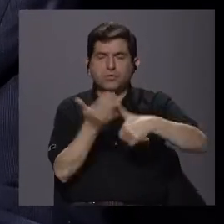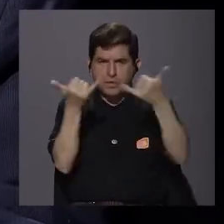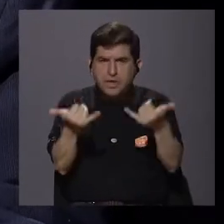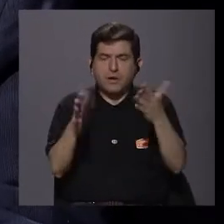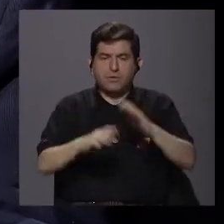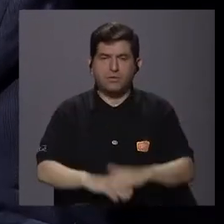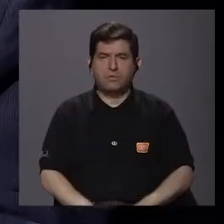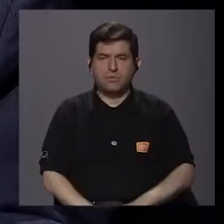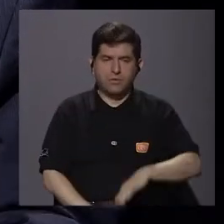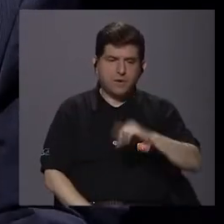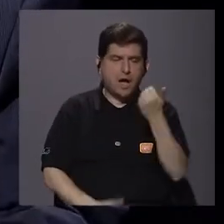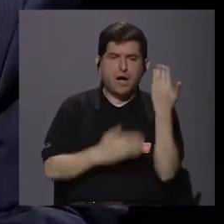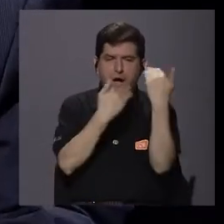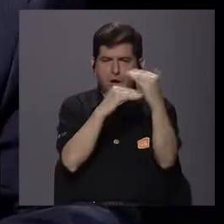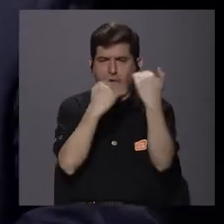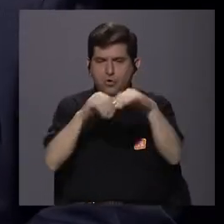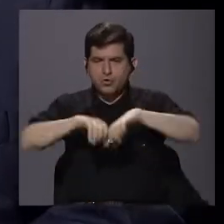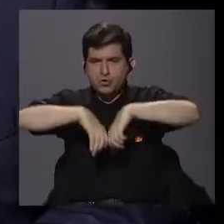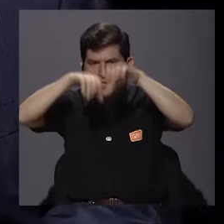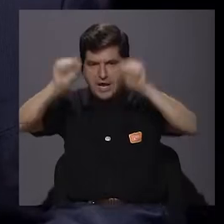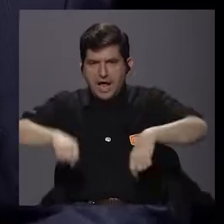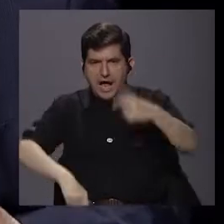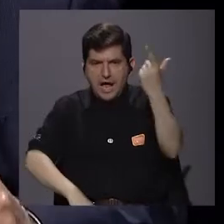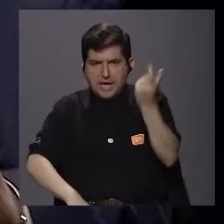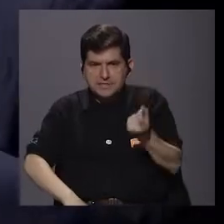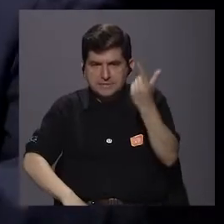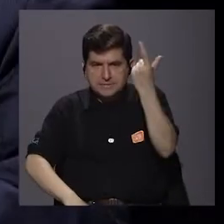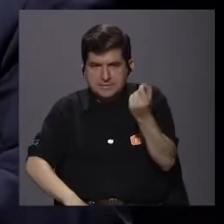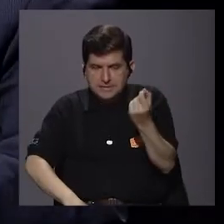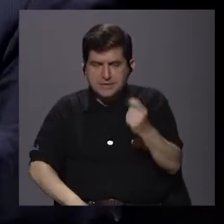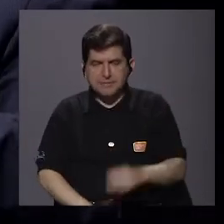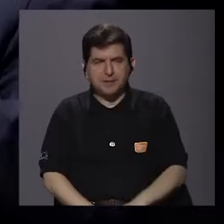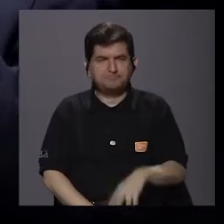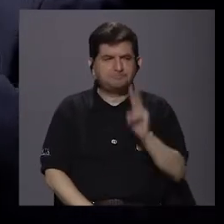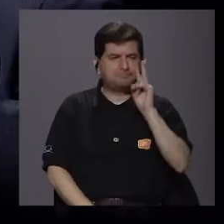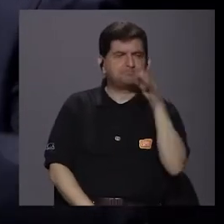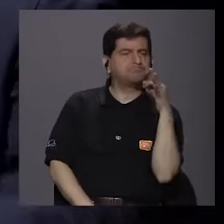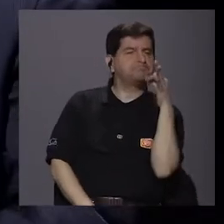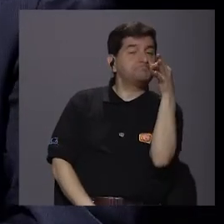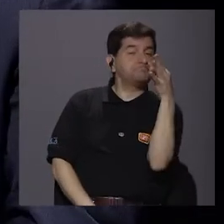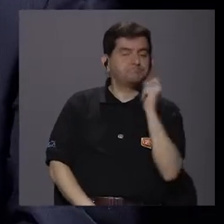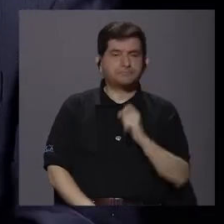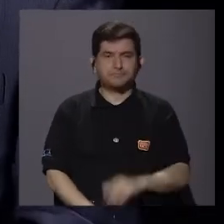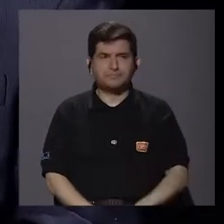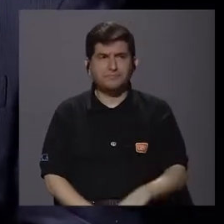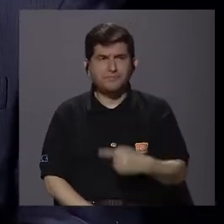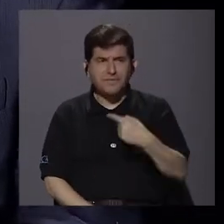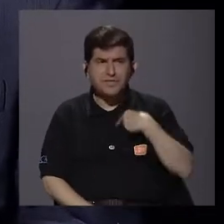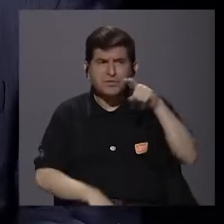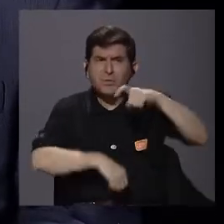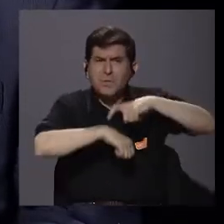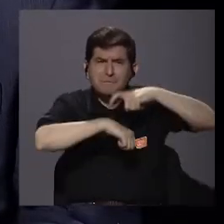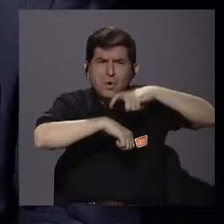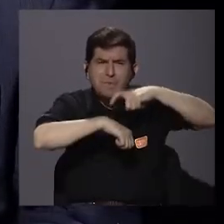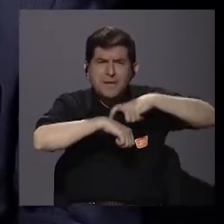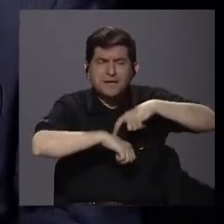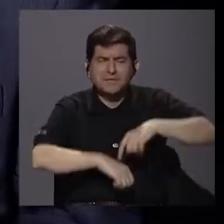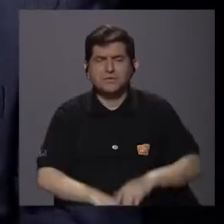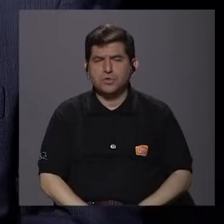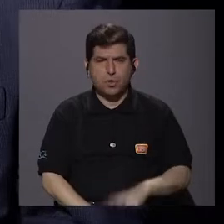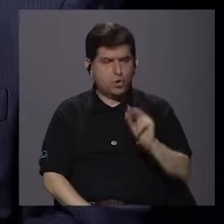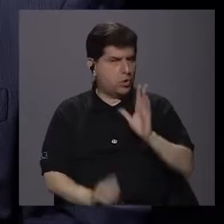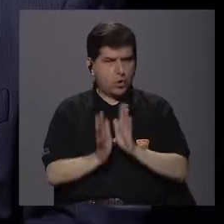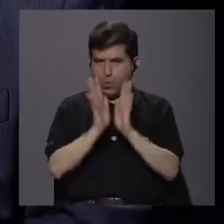ese sentido pusimos otras restricciones al sistema de pensiones porque se vislumbraba yo en ese momento